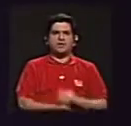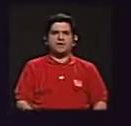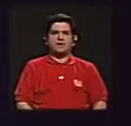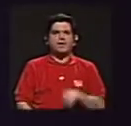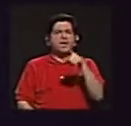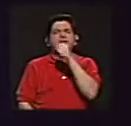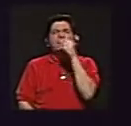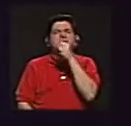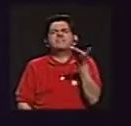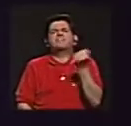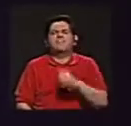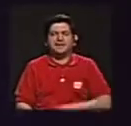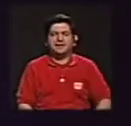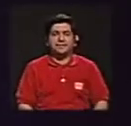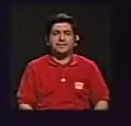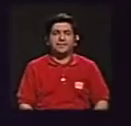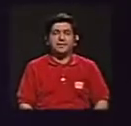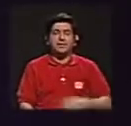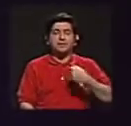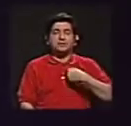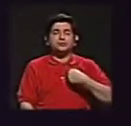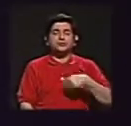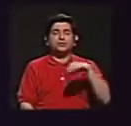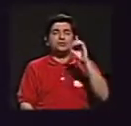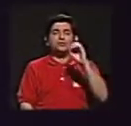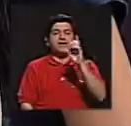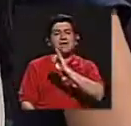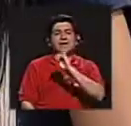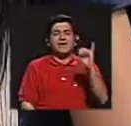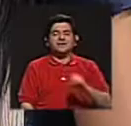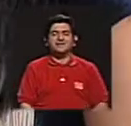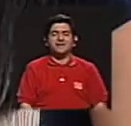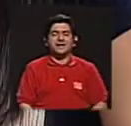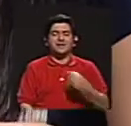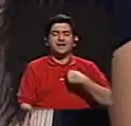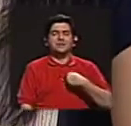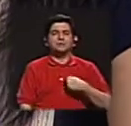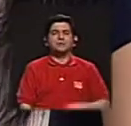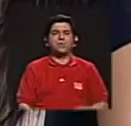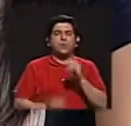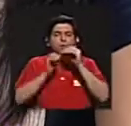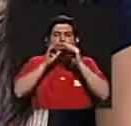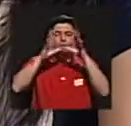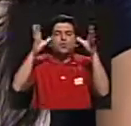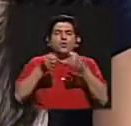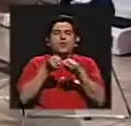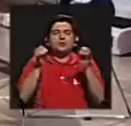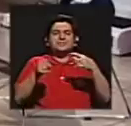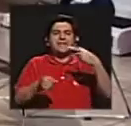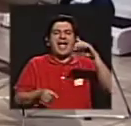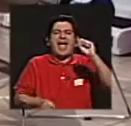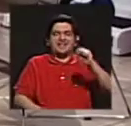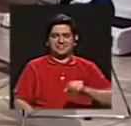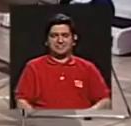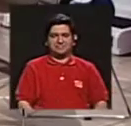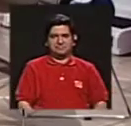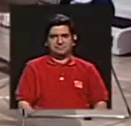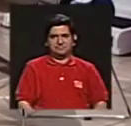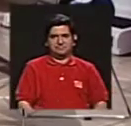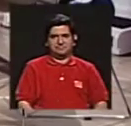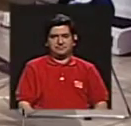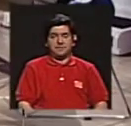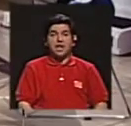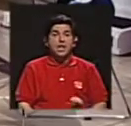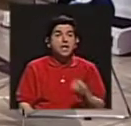estaba cantando? Soy un cero a la izquierda, soy un globo sin gas. O sea, pero, digo, y